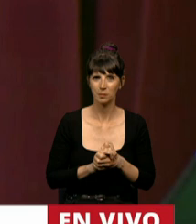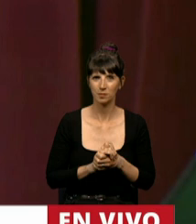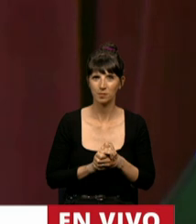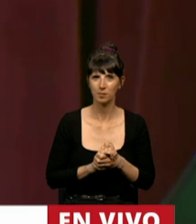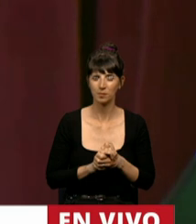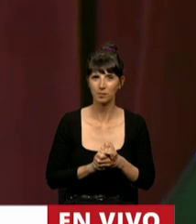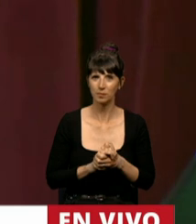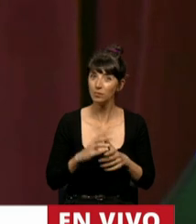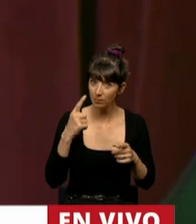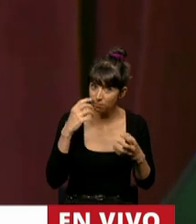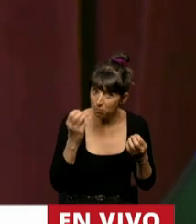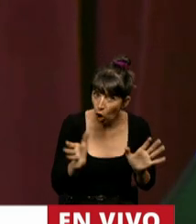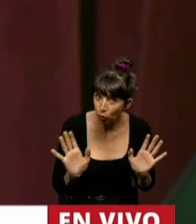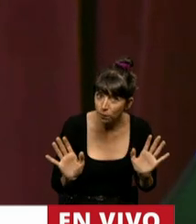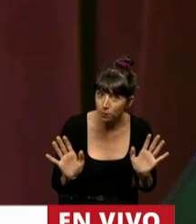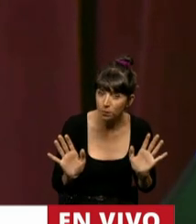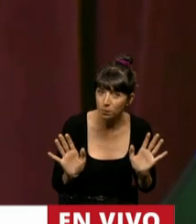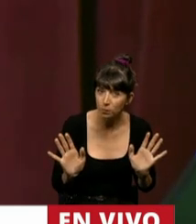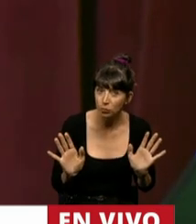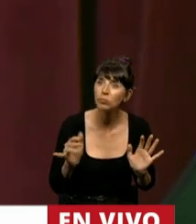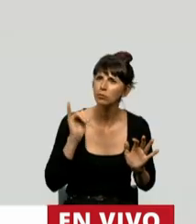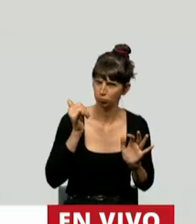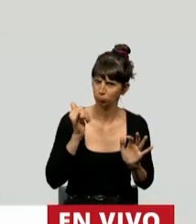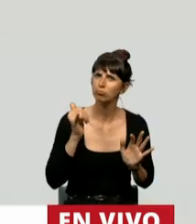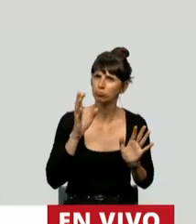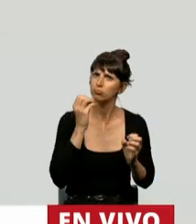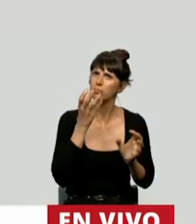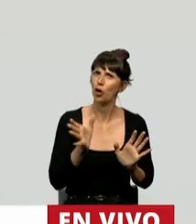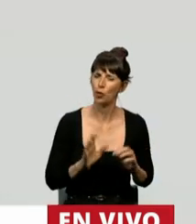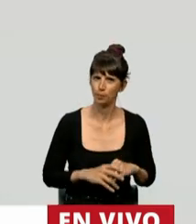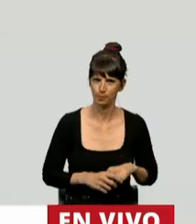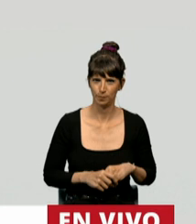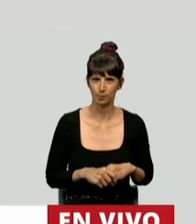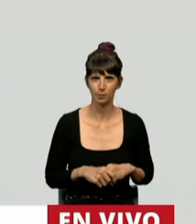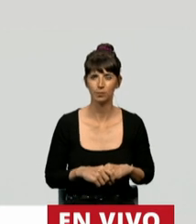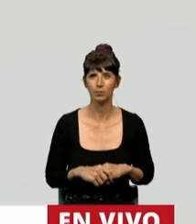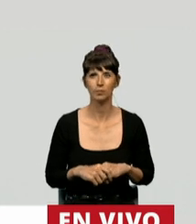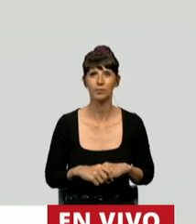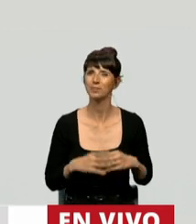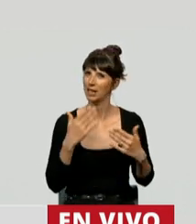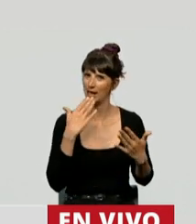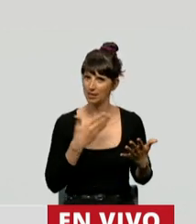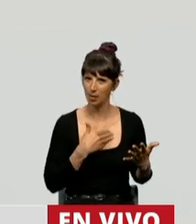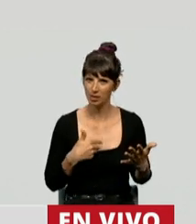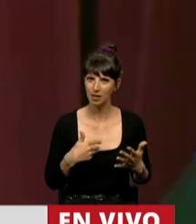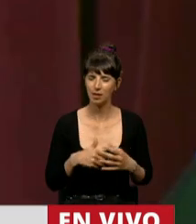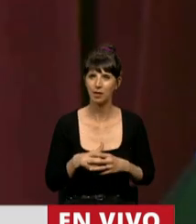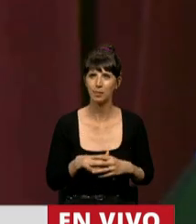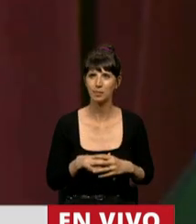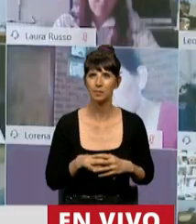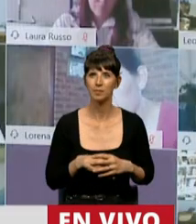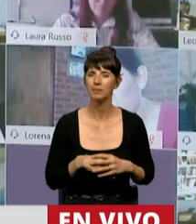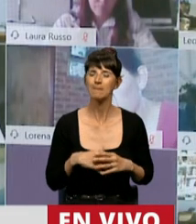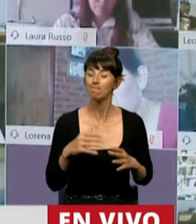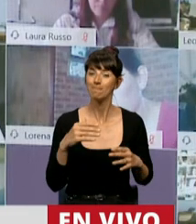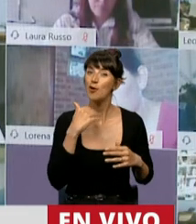gracias está mejor sí diputado se le escucha bien gracias señor presidente no sé